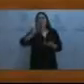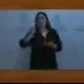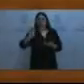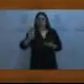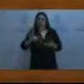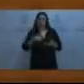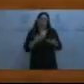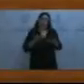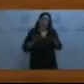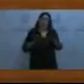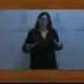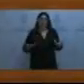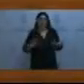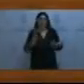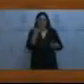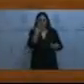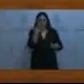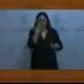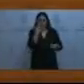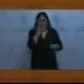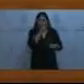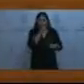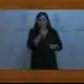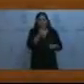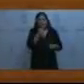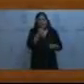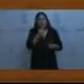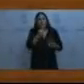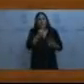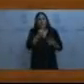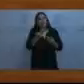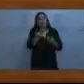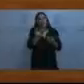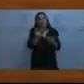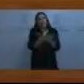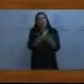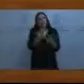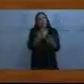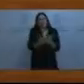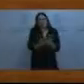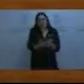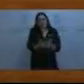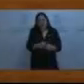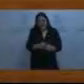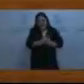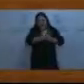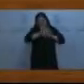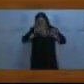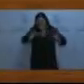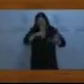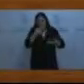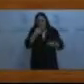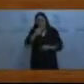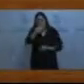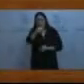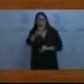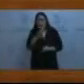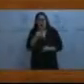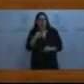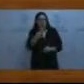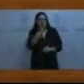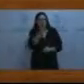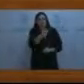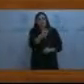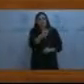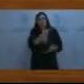par. Hemos visto cómo ha negado usted evidencias no ya científicas, sino astronómicas. Ya en cierta ocasión le dije que realiza usted una envolvente